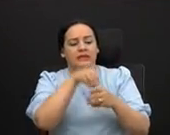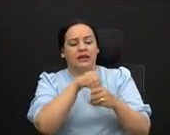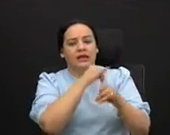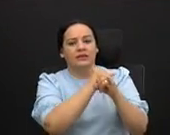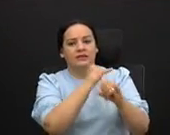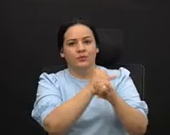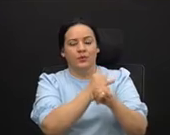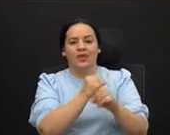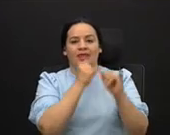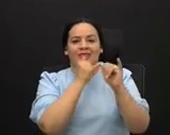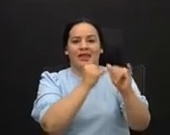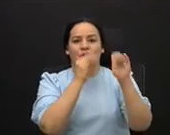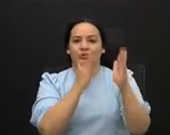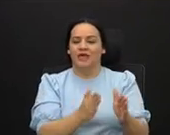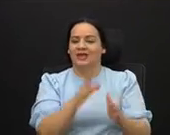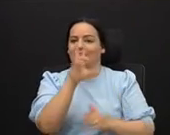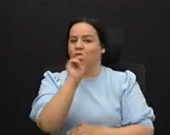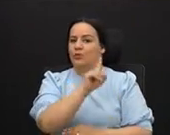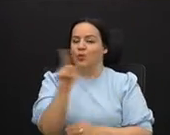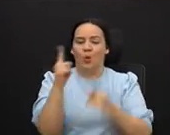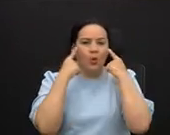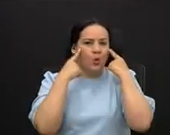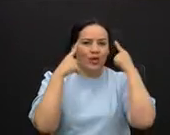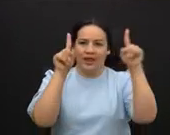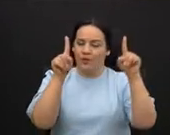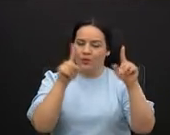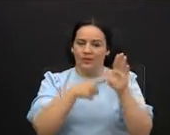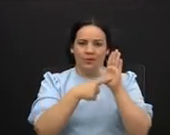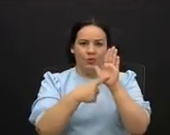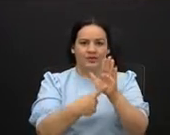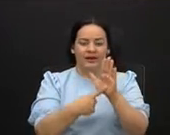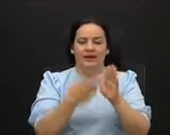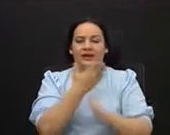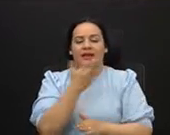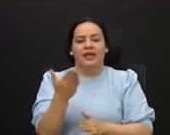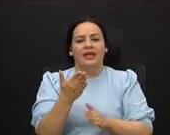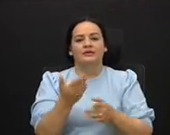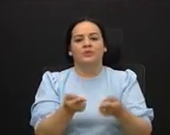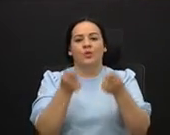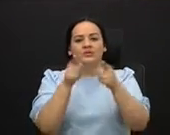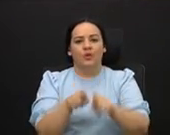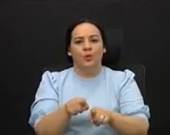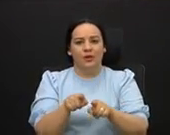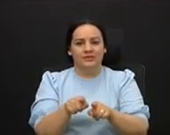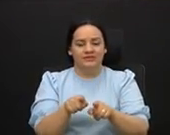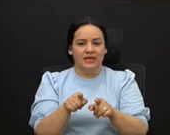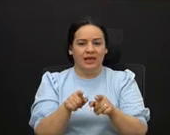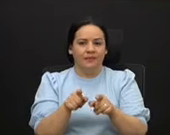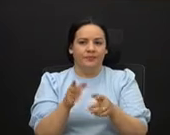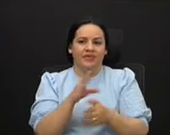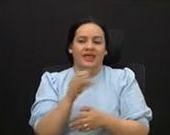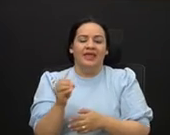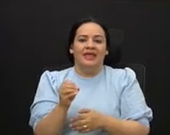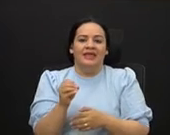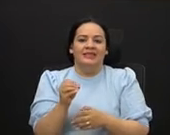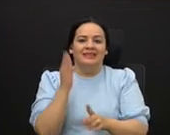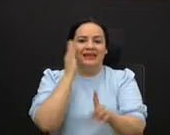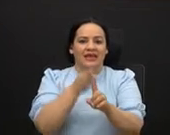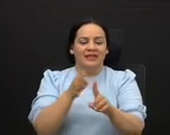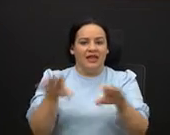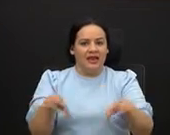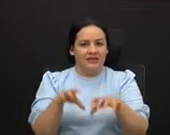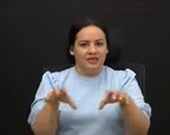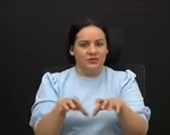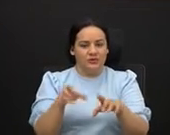los denunciantes no lograron demostrar que es consecuencia directa de las acciones de la